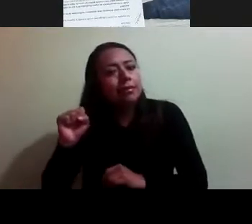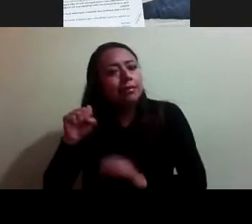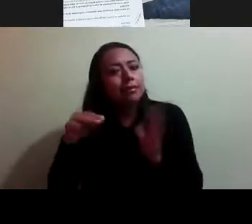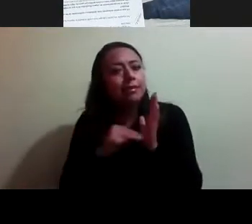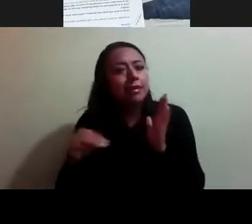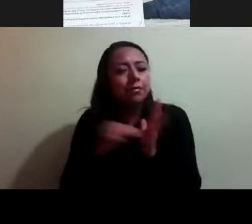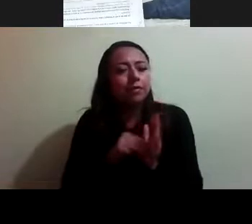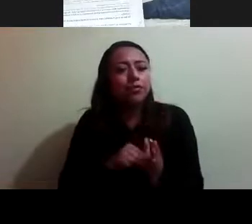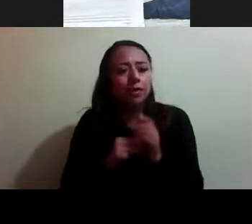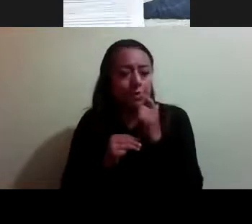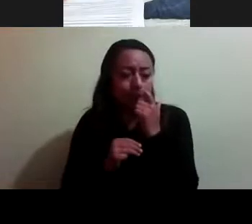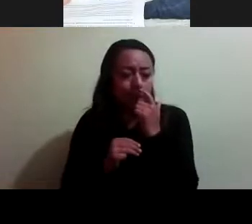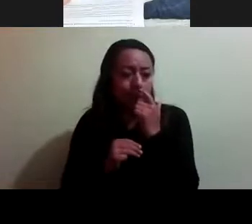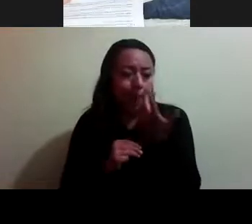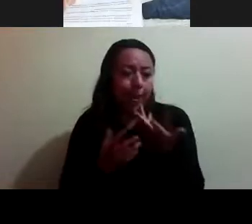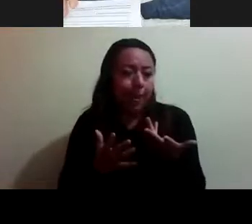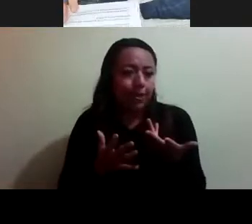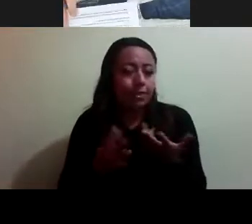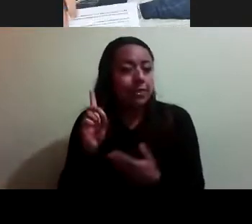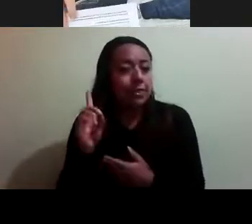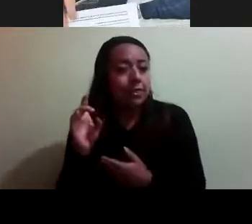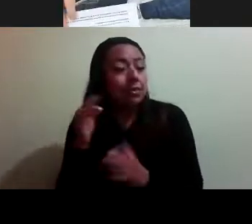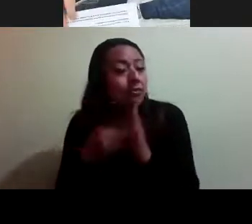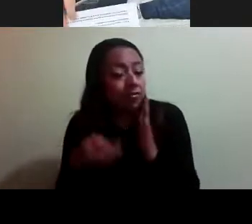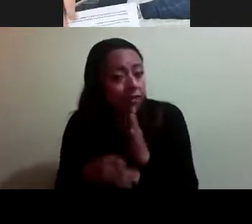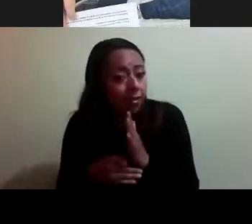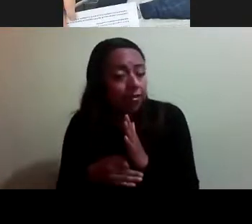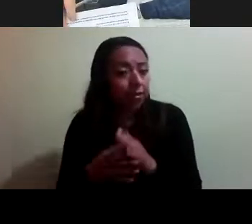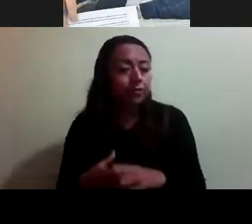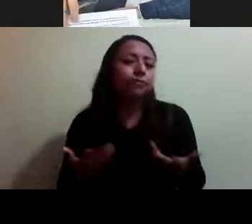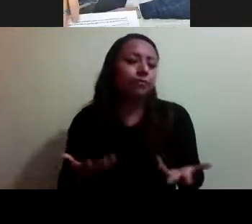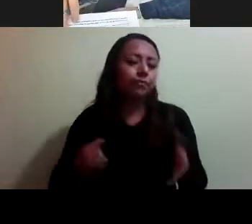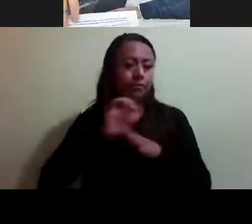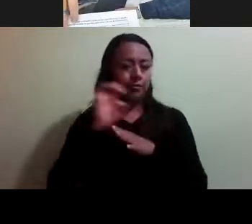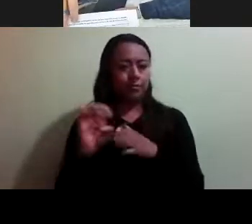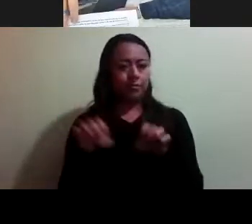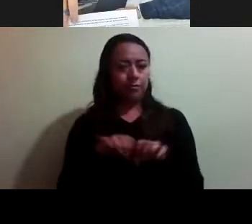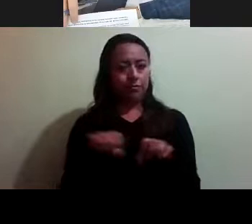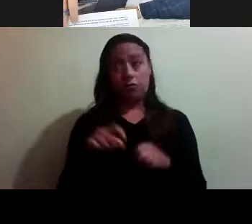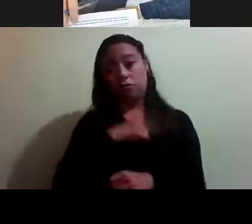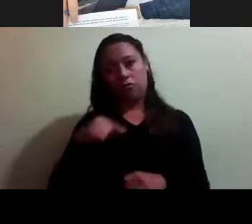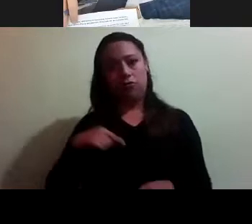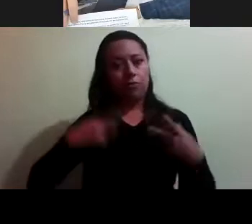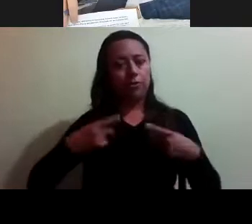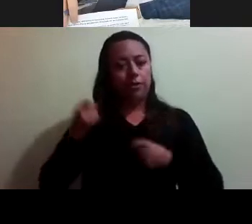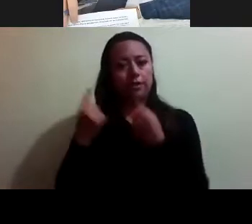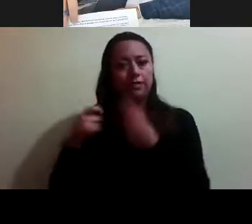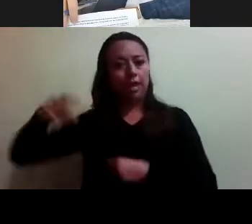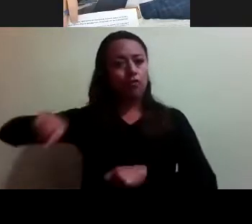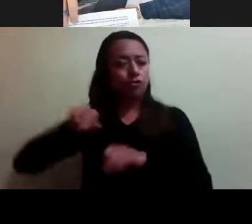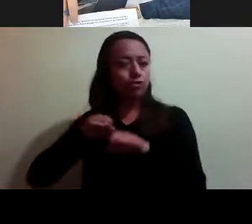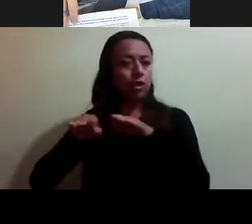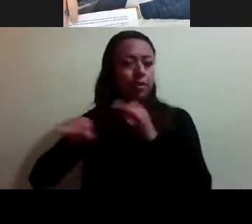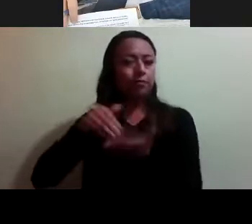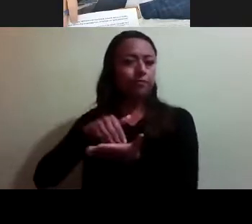déficit mayor. Si pretendemos darles algo de finiquito, o si ya de plano les vamos a decir, empiecen a buscar chamba, porque pues se van a ir con una patada